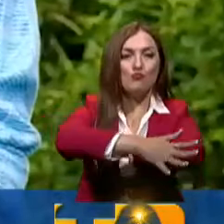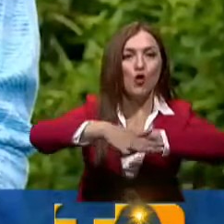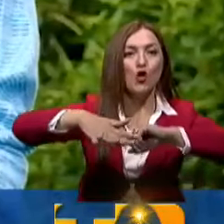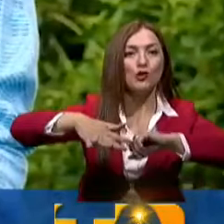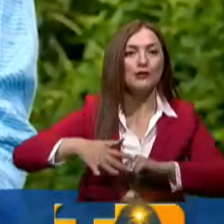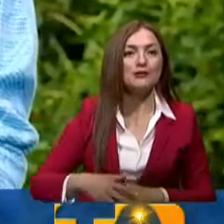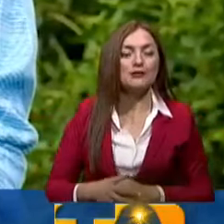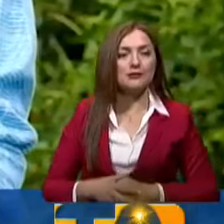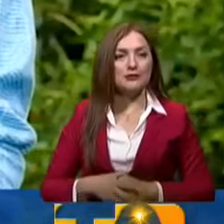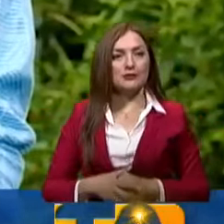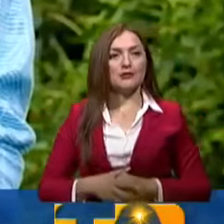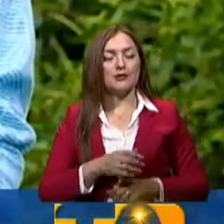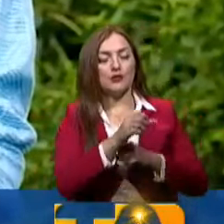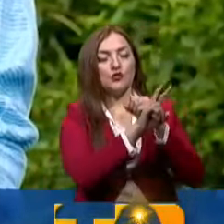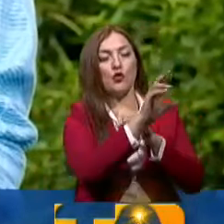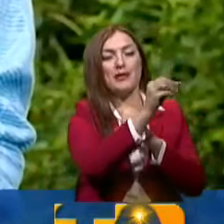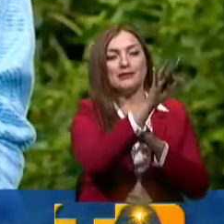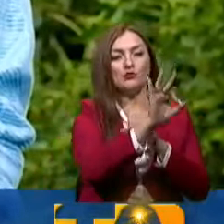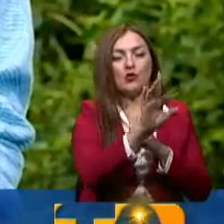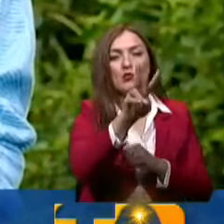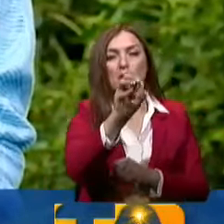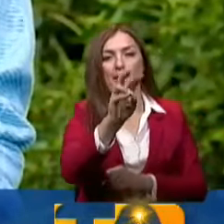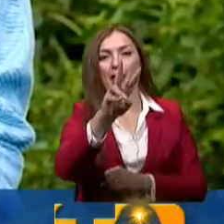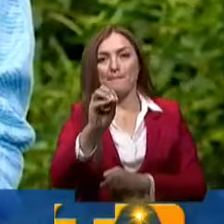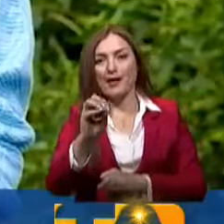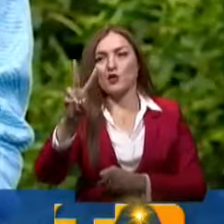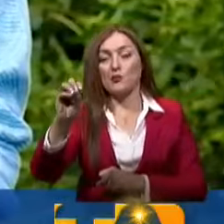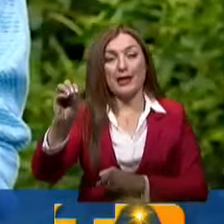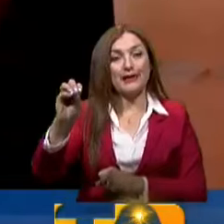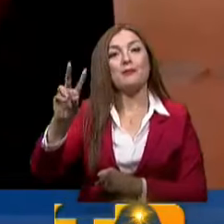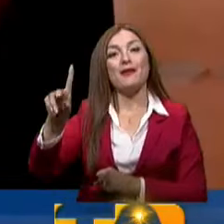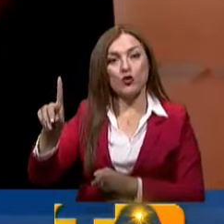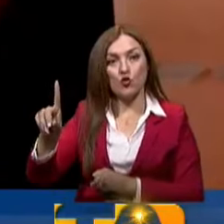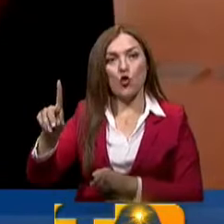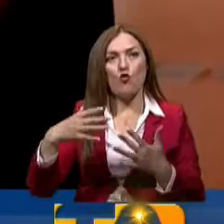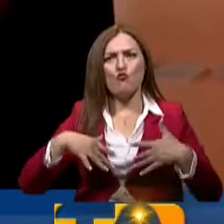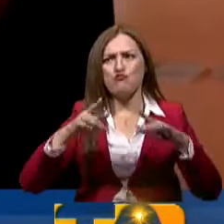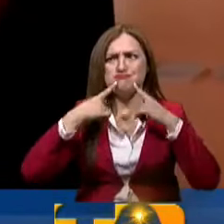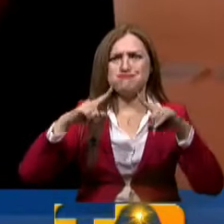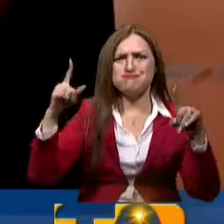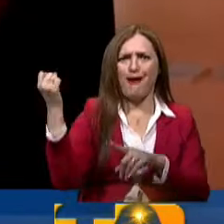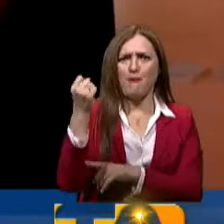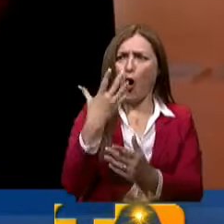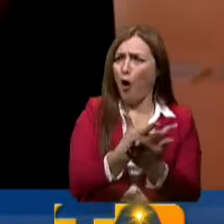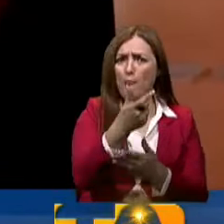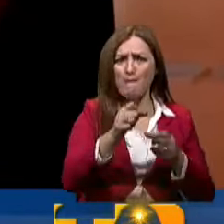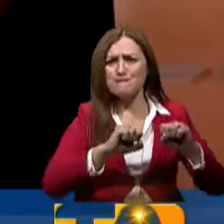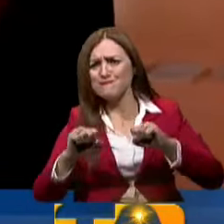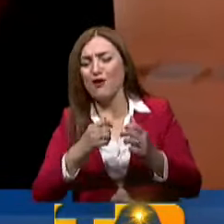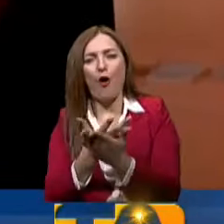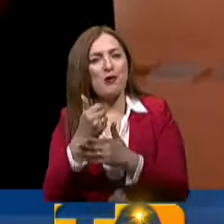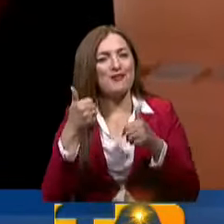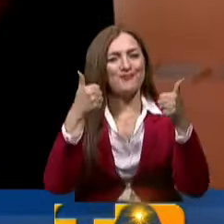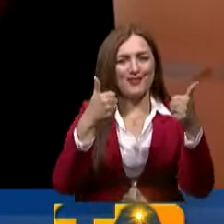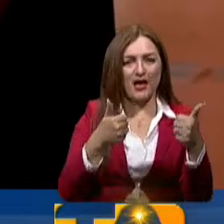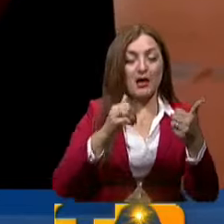El 2019, 2020 y 2021 fue el boom de la balsa aquí en Morona, Santiago. Específicamente en las comunidades,